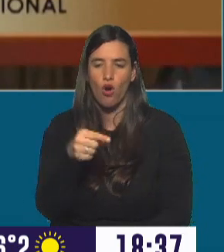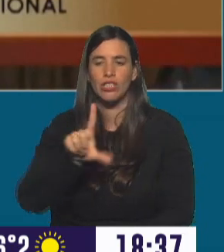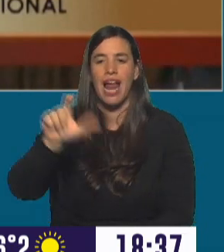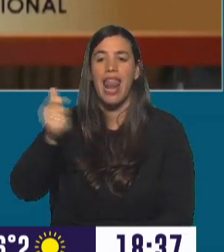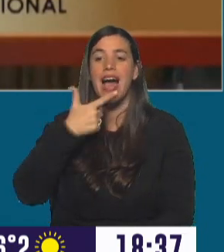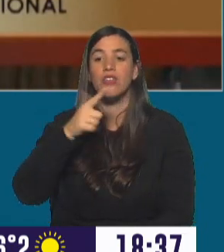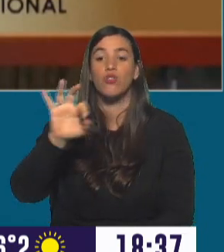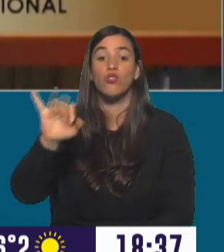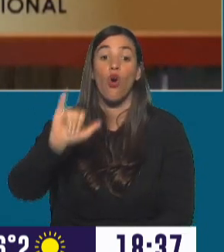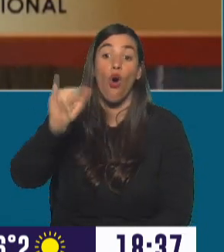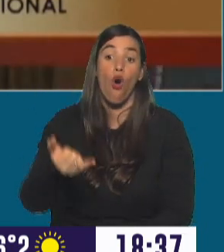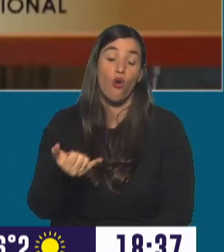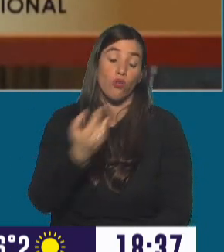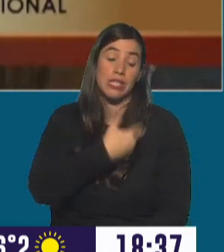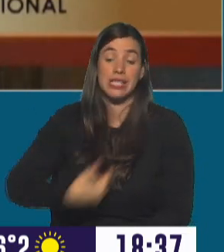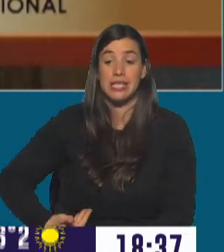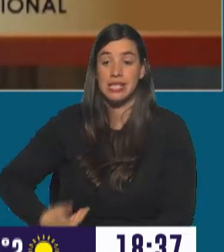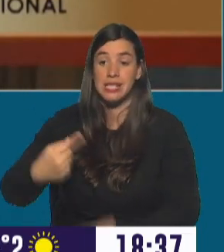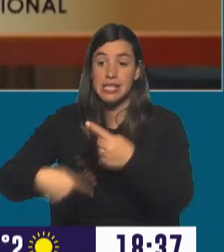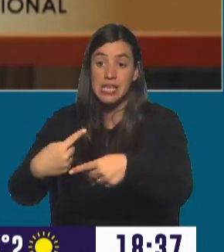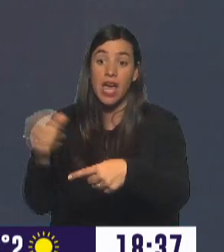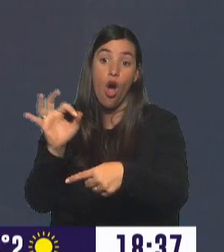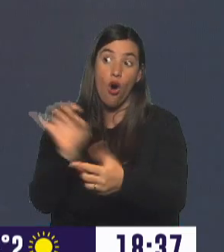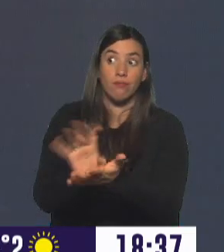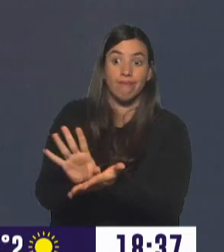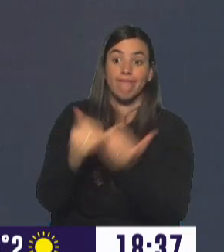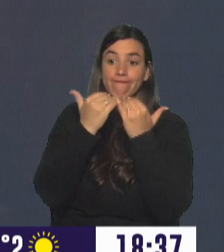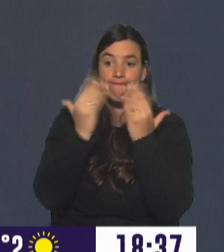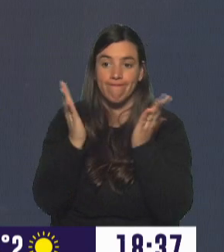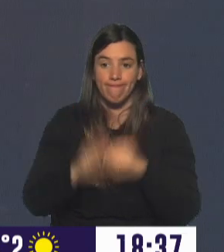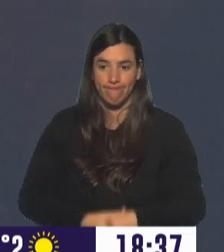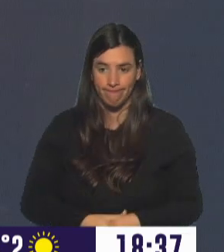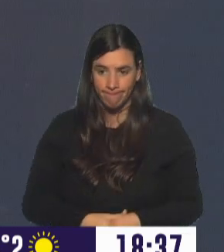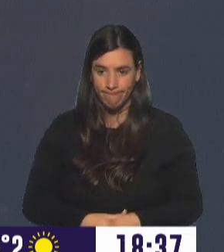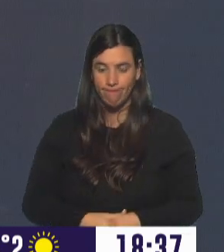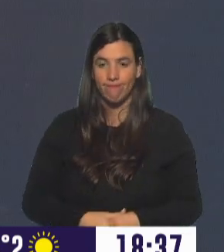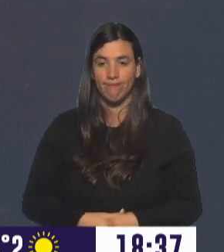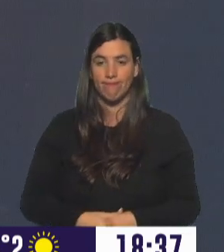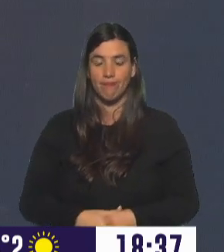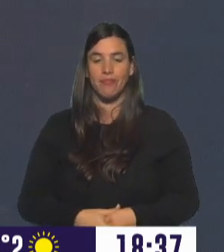presidencia de Ecuador o si finalmente es destituido. Bueno, entonces quedan los puntos suspensivos y la expectativa. Gracias, Leticia. Por favor.